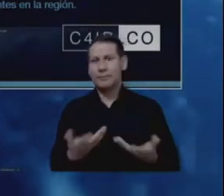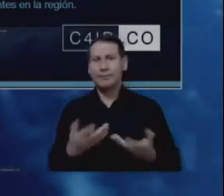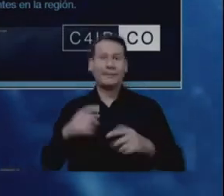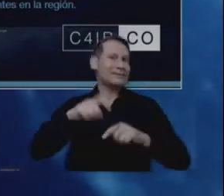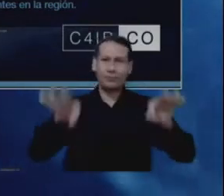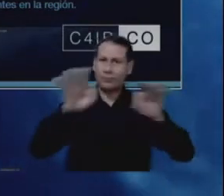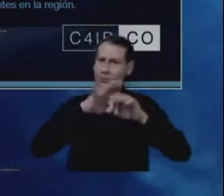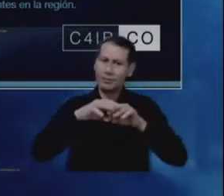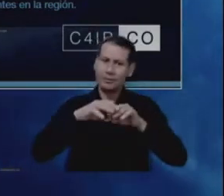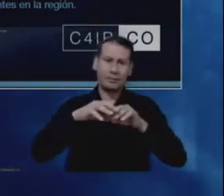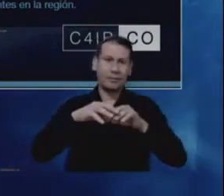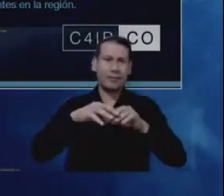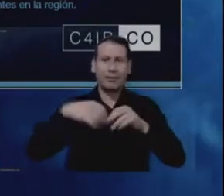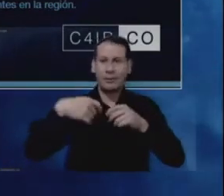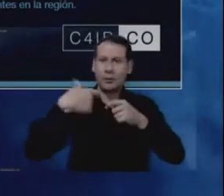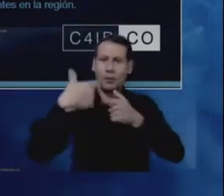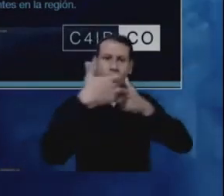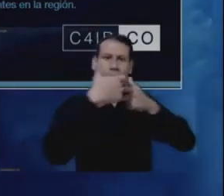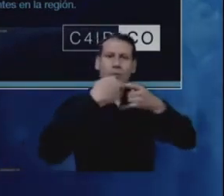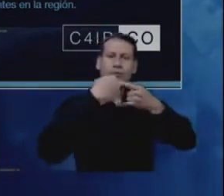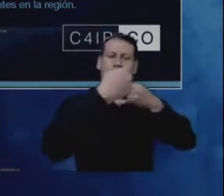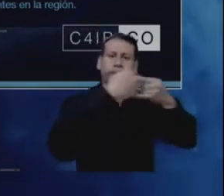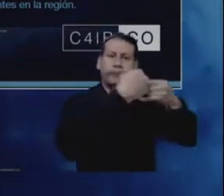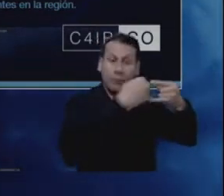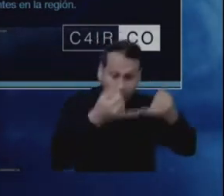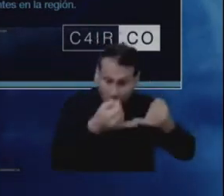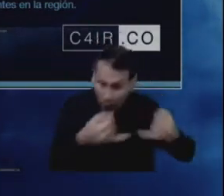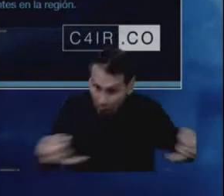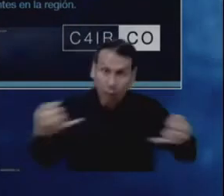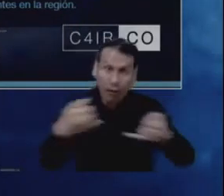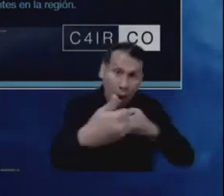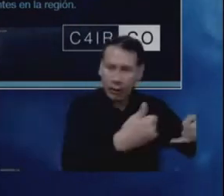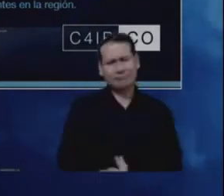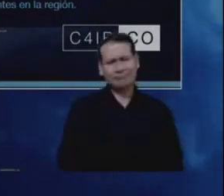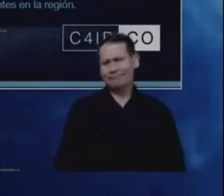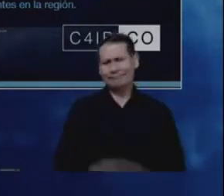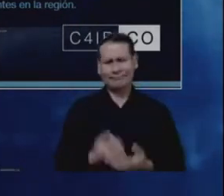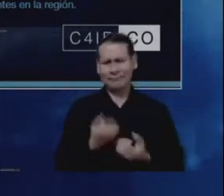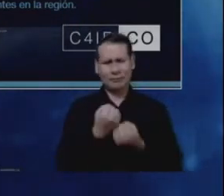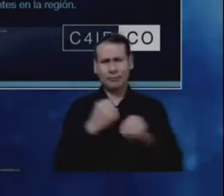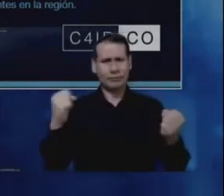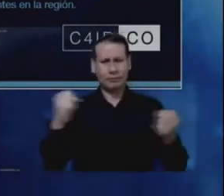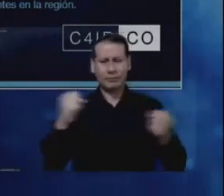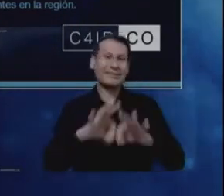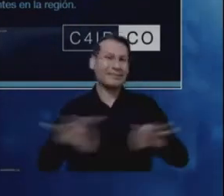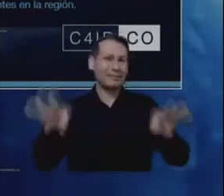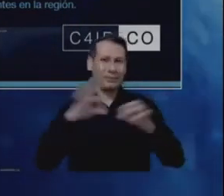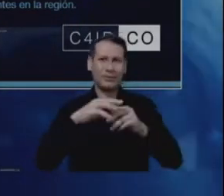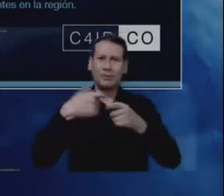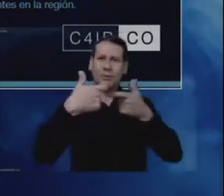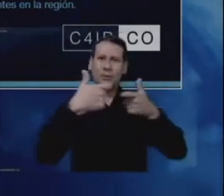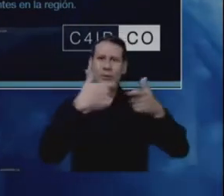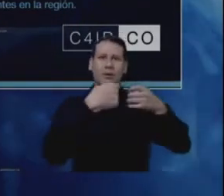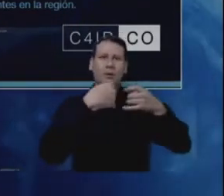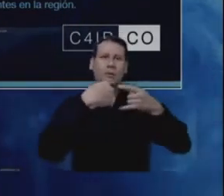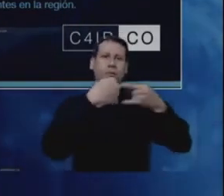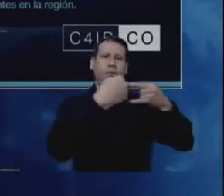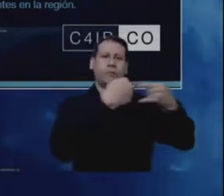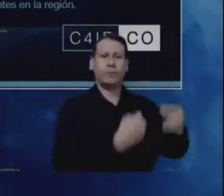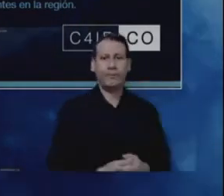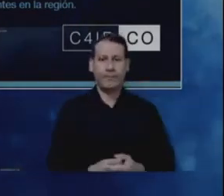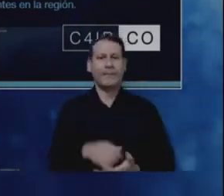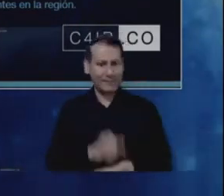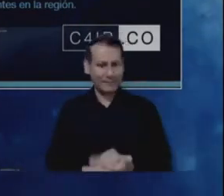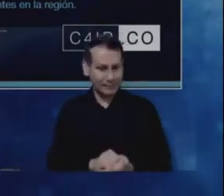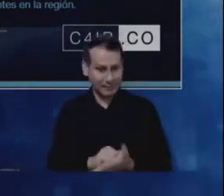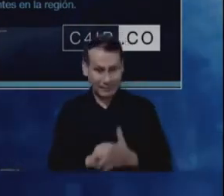cable. Entonces, es digamos, trascendental que podamos tener este desarrollo en el uso del espectro,